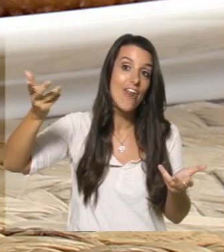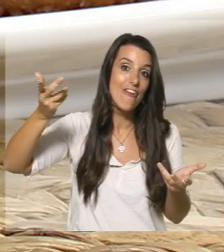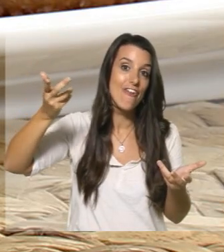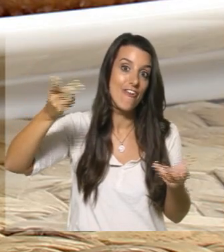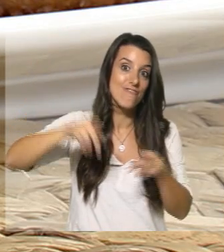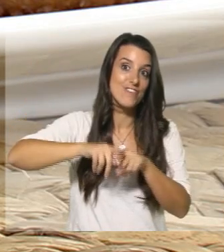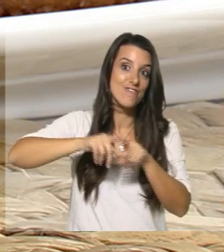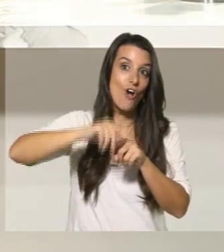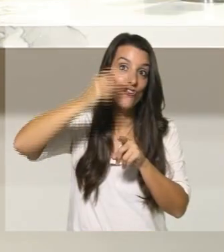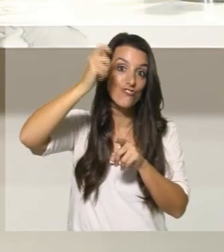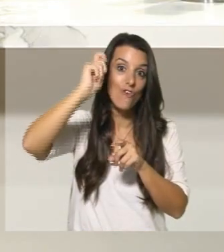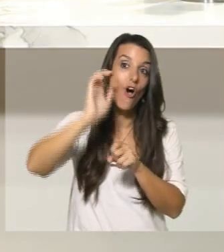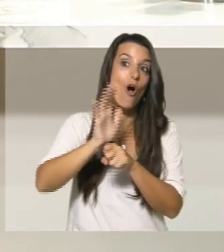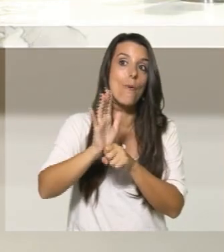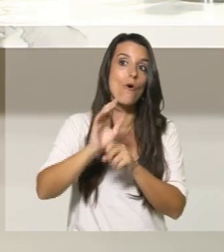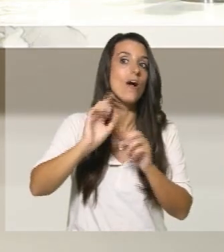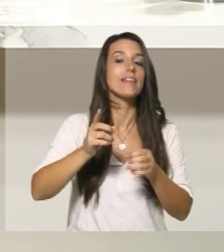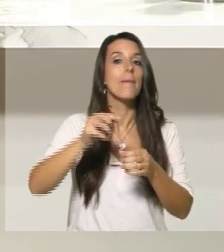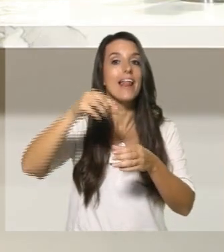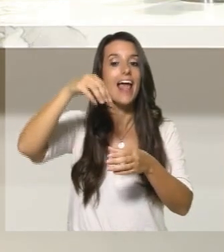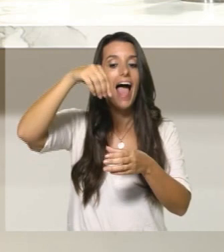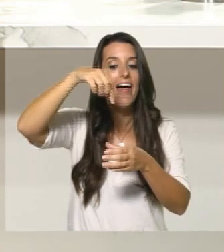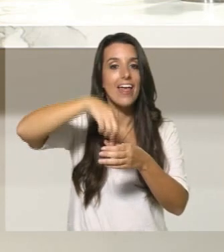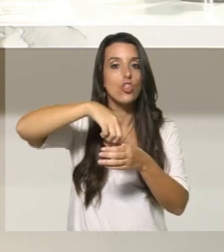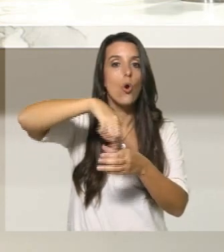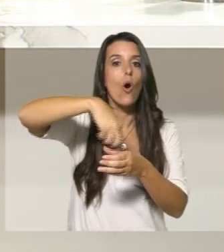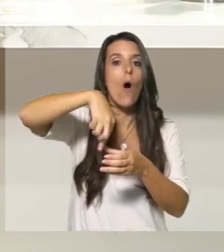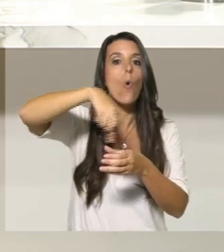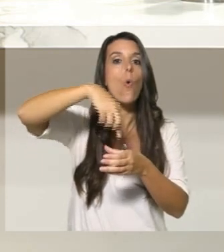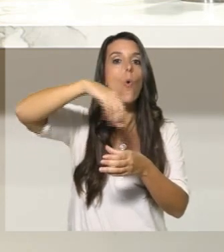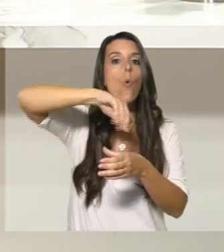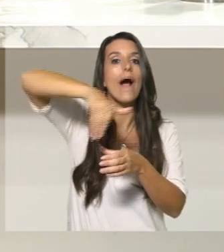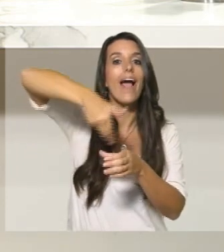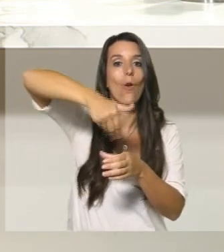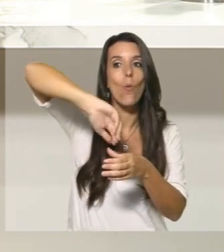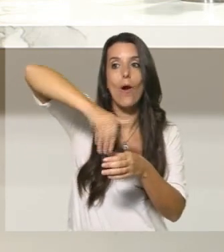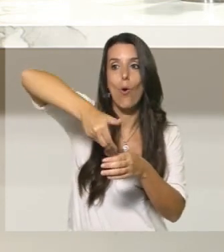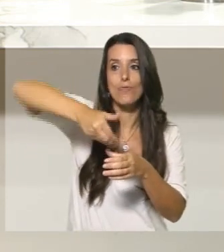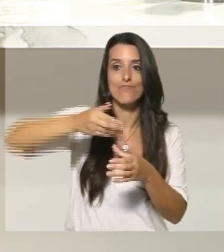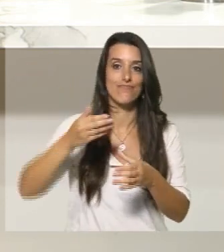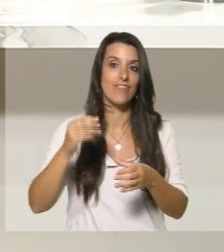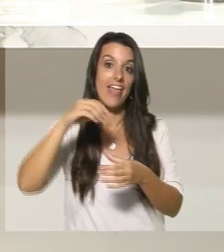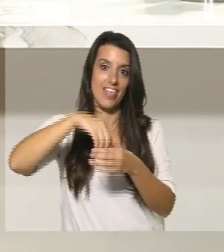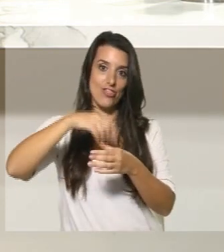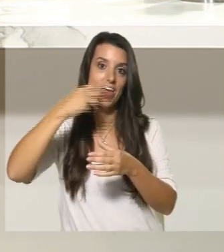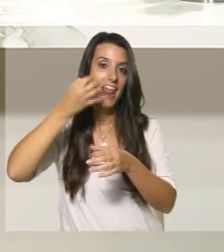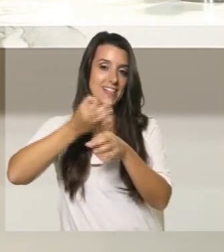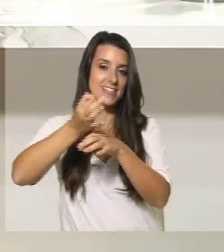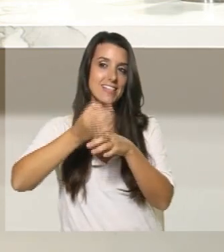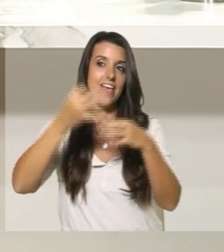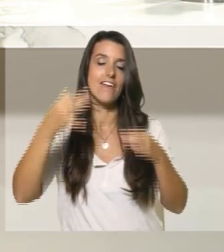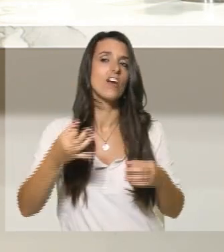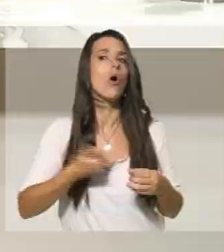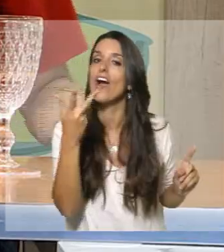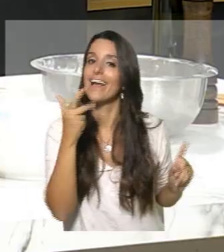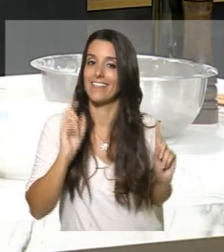hace con un molde, con un centro perforado. Ahora vamos a ver todo eso. Por eso las imágenes del comienzo, entonces. Pero porque no se sabía de dónde